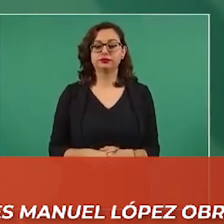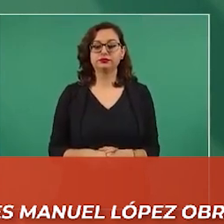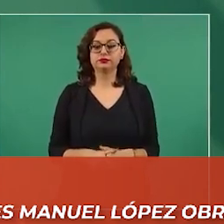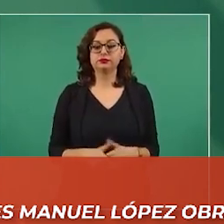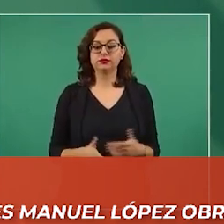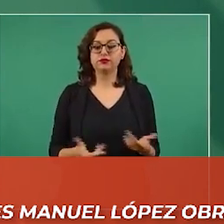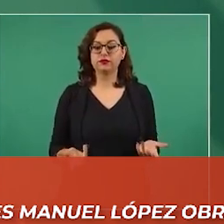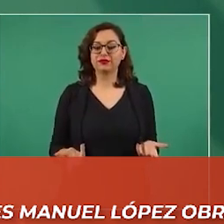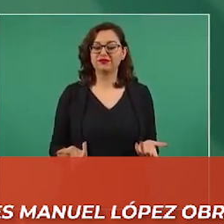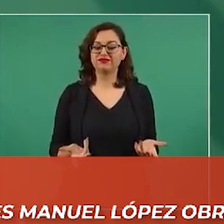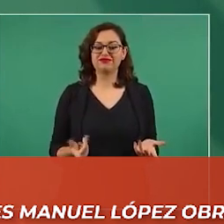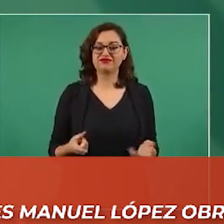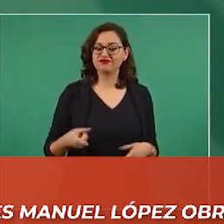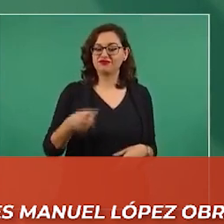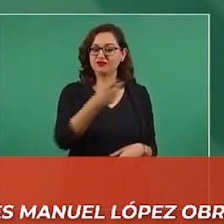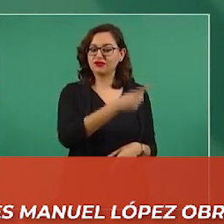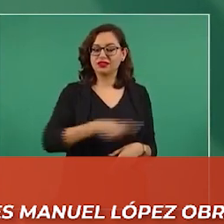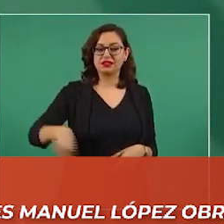menguados.